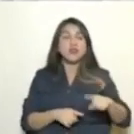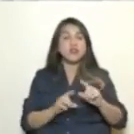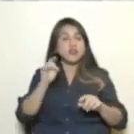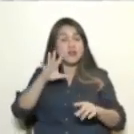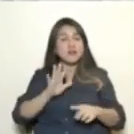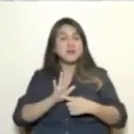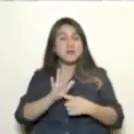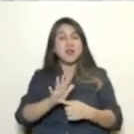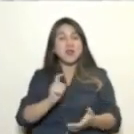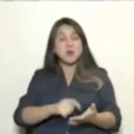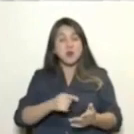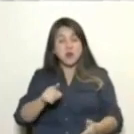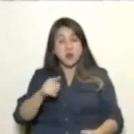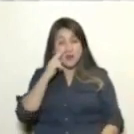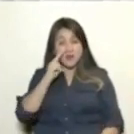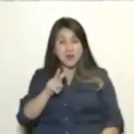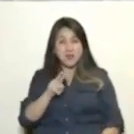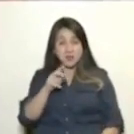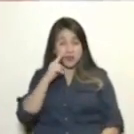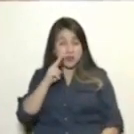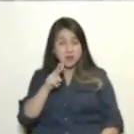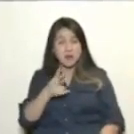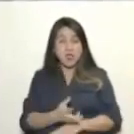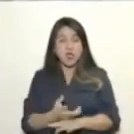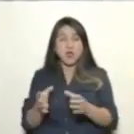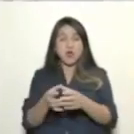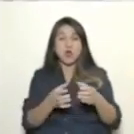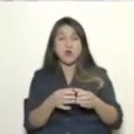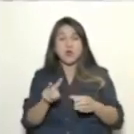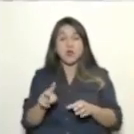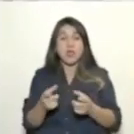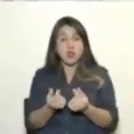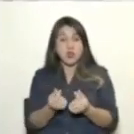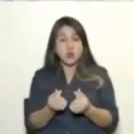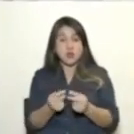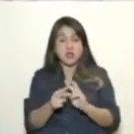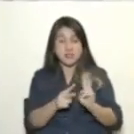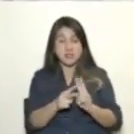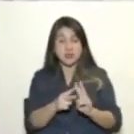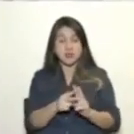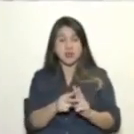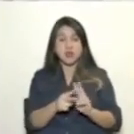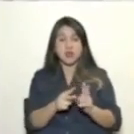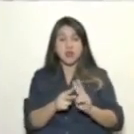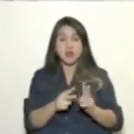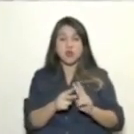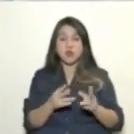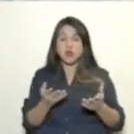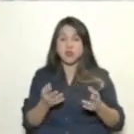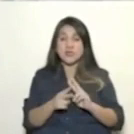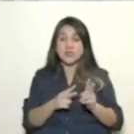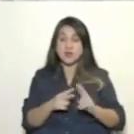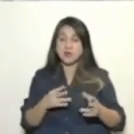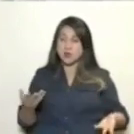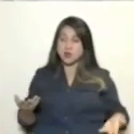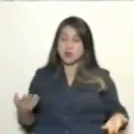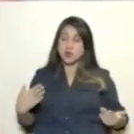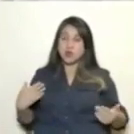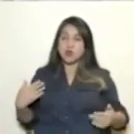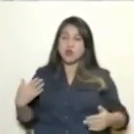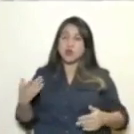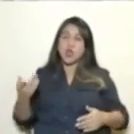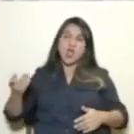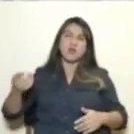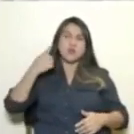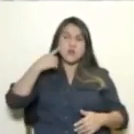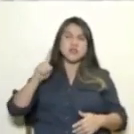vista. Usted vio, hubo un conjunto de economistas que hicieron un planteamiento, y se sorprendieron mucho que los que pensaban A y B